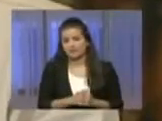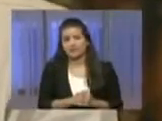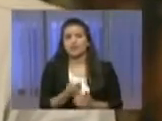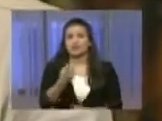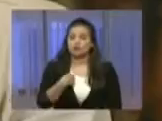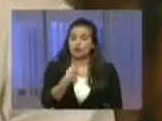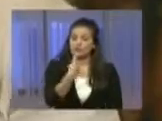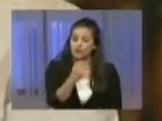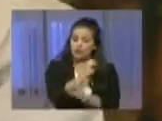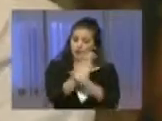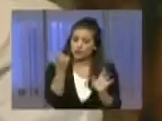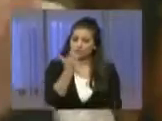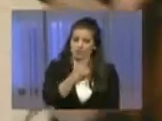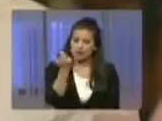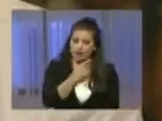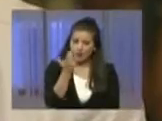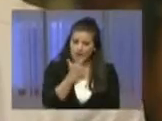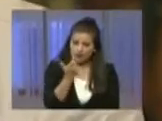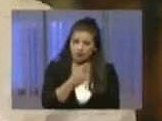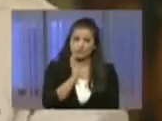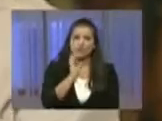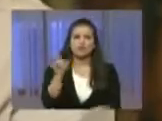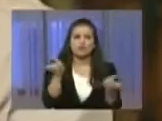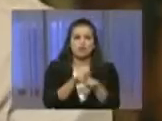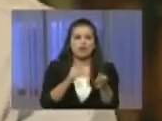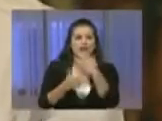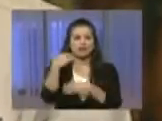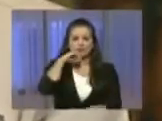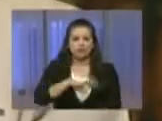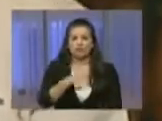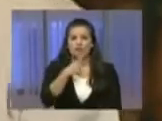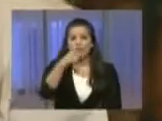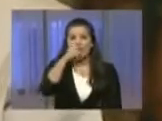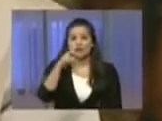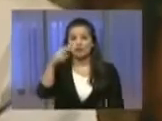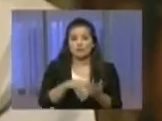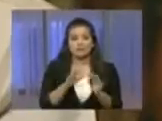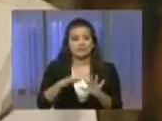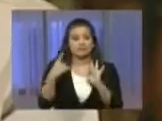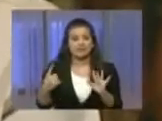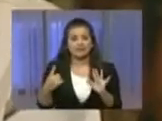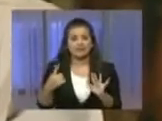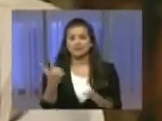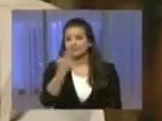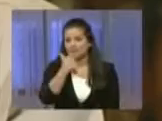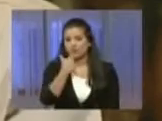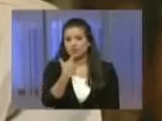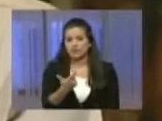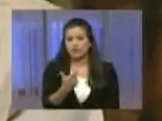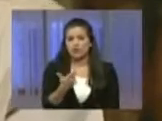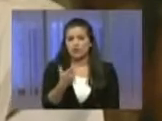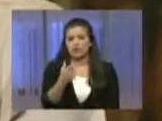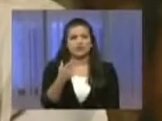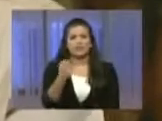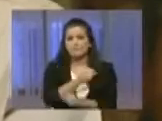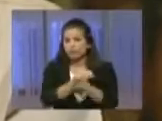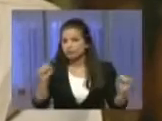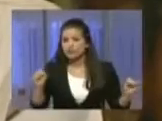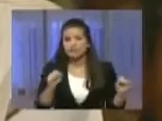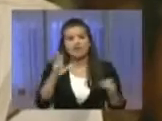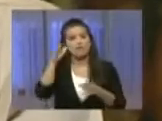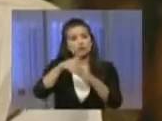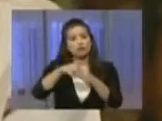responsabilidad como hemos dicho en el pasado que no iba a haber el año 2016 con responsabilidad decimos que tampoco es posible un referendo